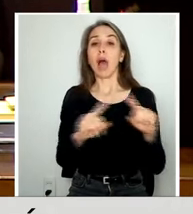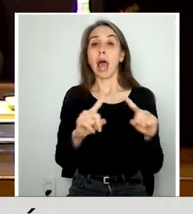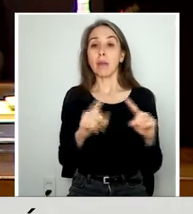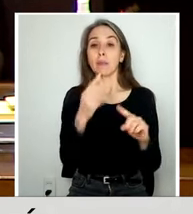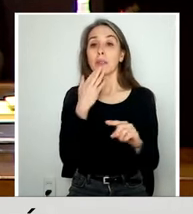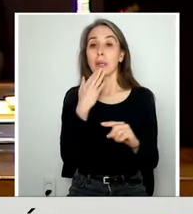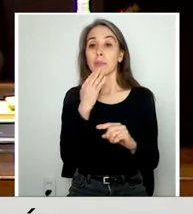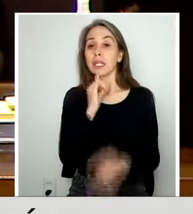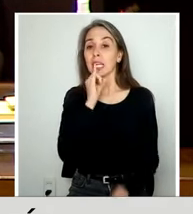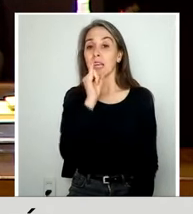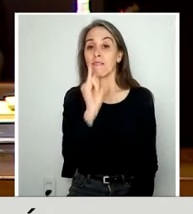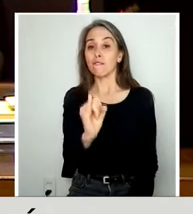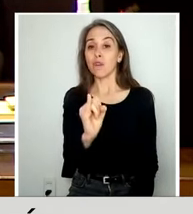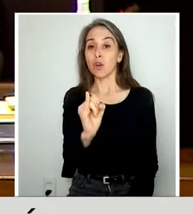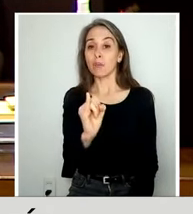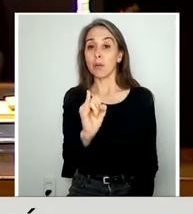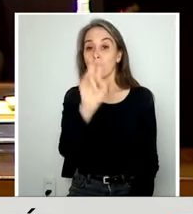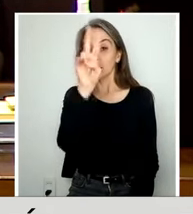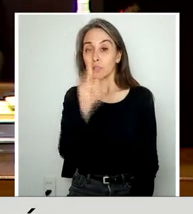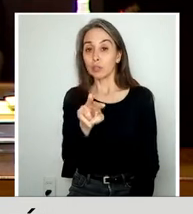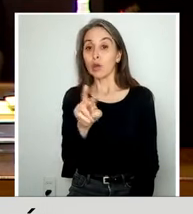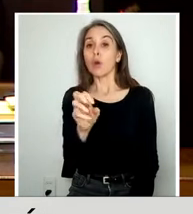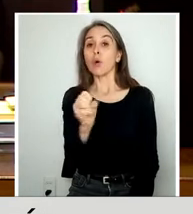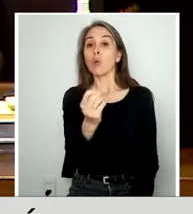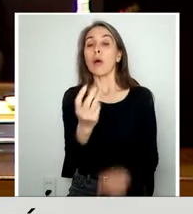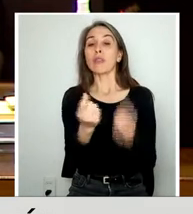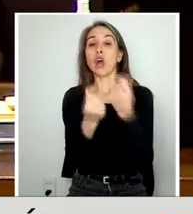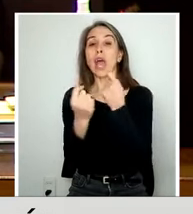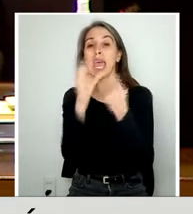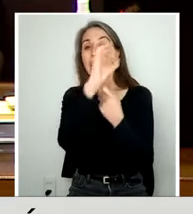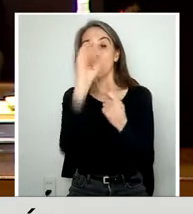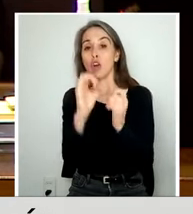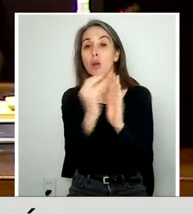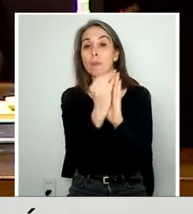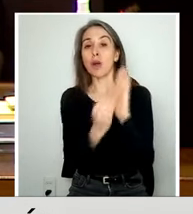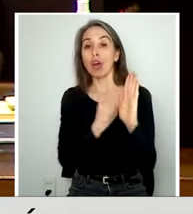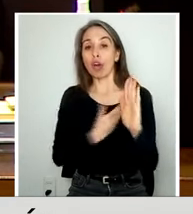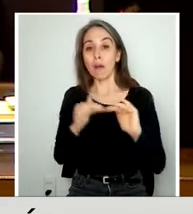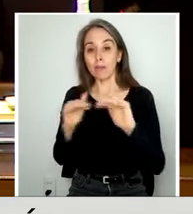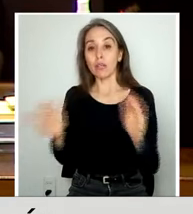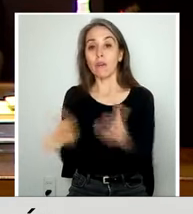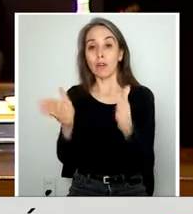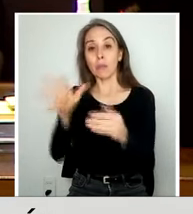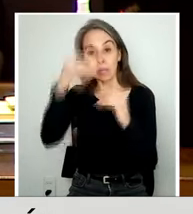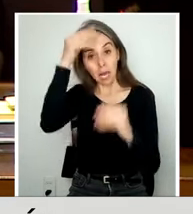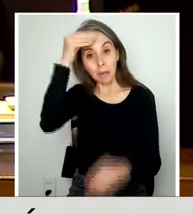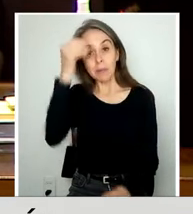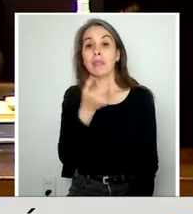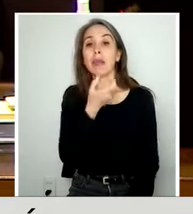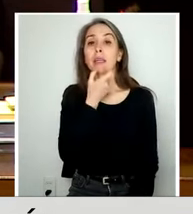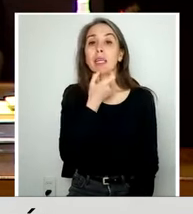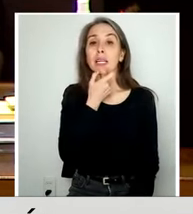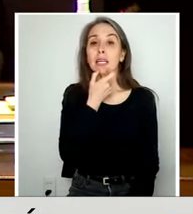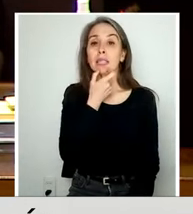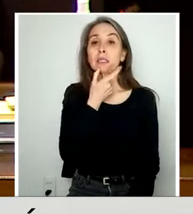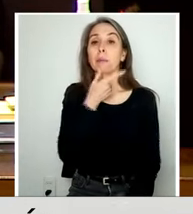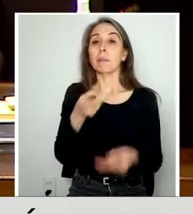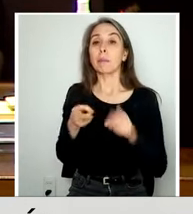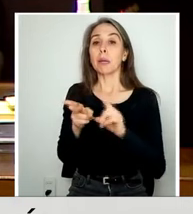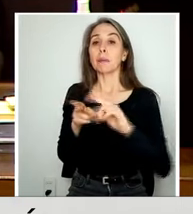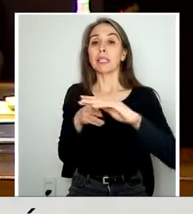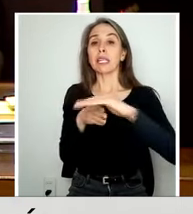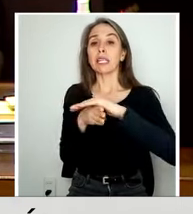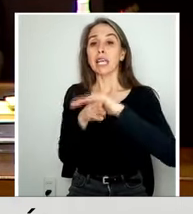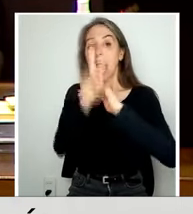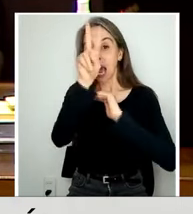información y cifras económicas oficiales con el objeto de fomentar el aprendizaje de dicho idioma y facilitar el acceso a esta